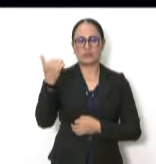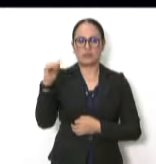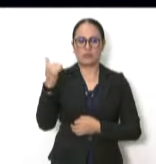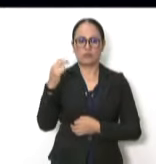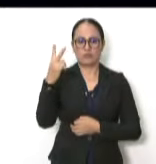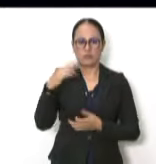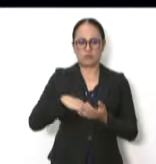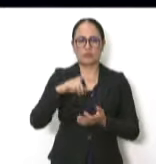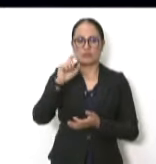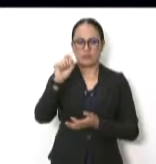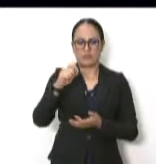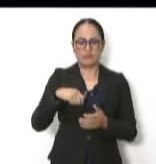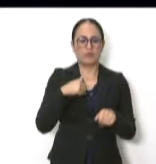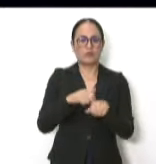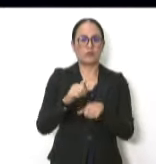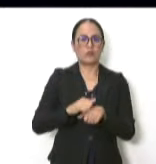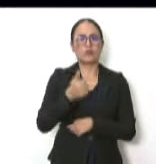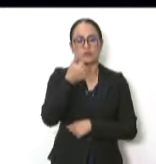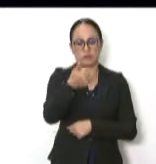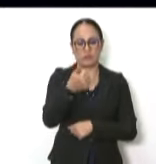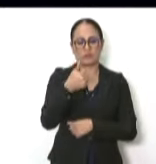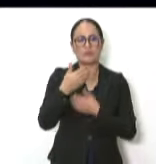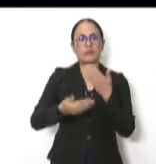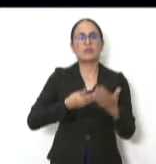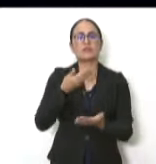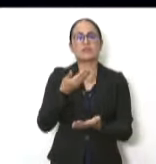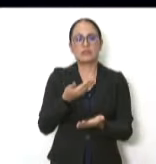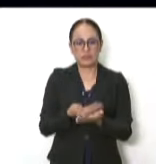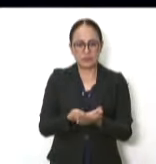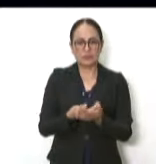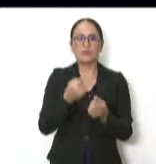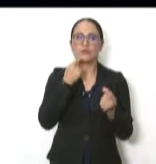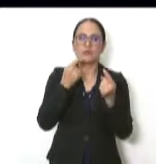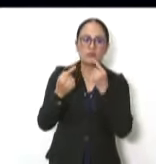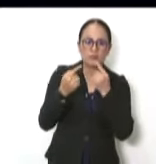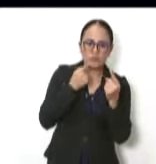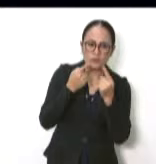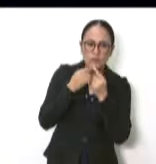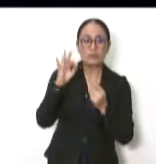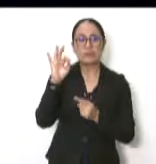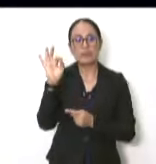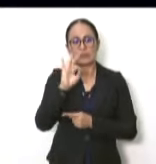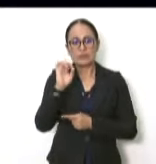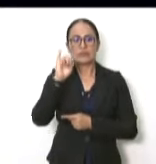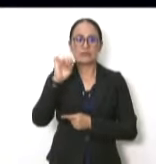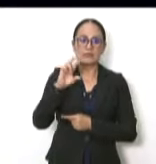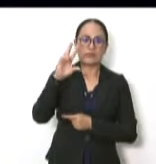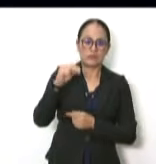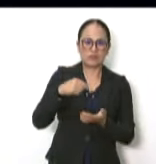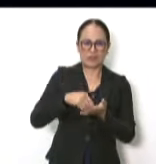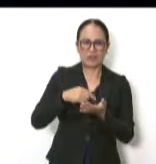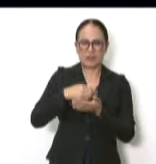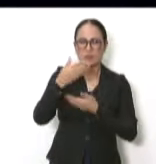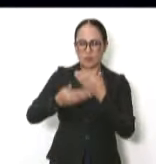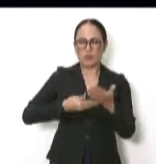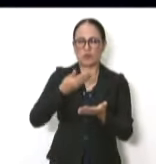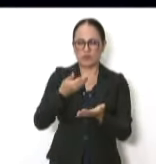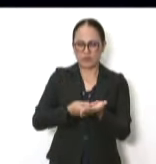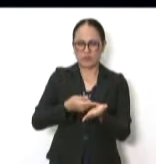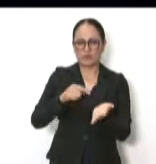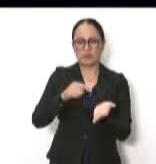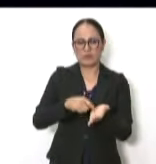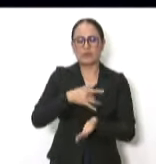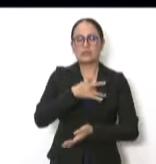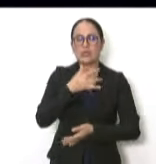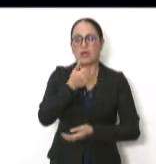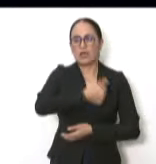2020. 6. Presentación, discusión y, en su caso, aprobación del proyecto de acuerdo mediante el cual se somete